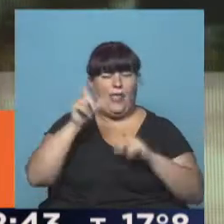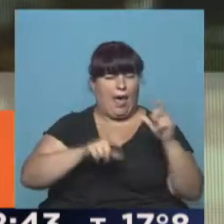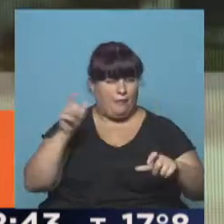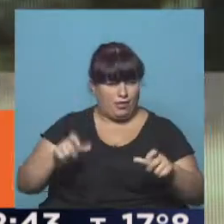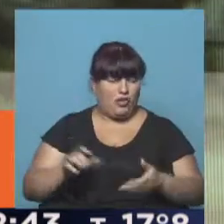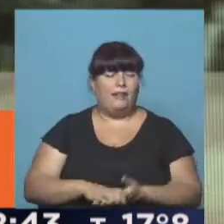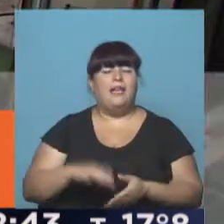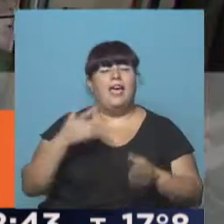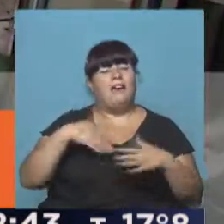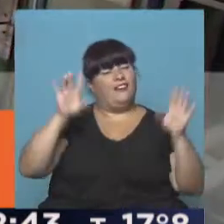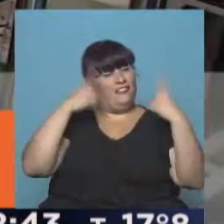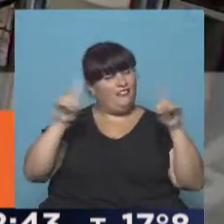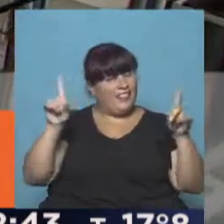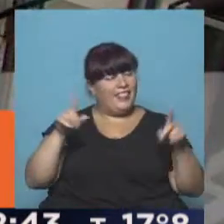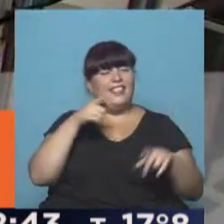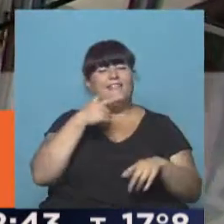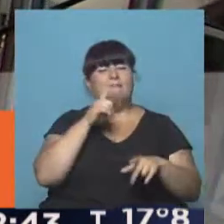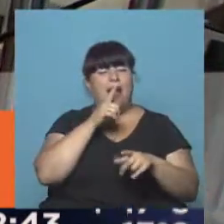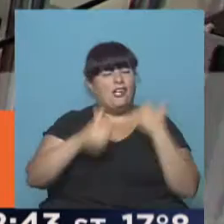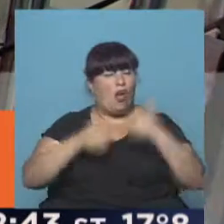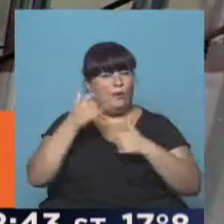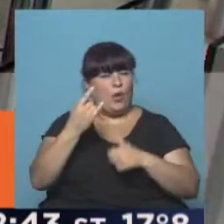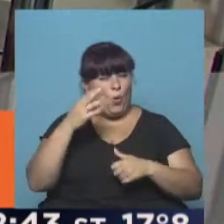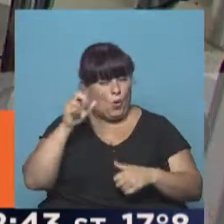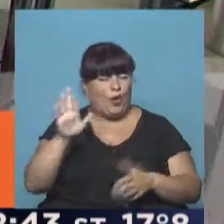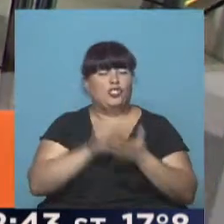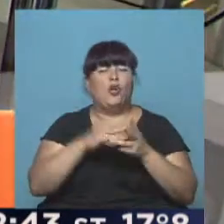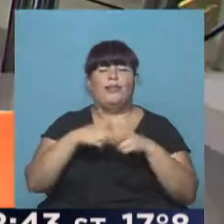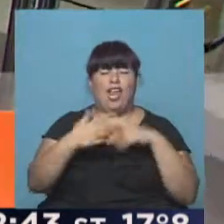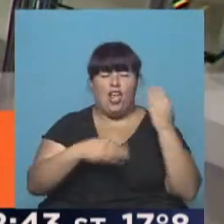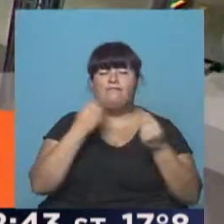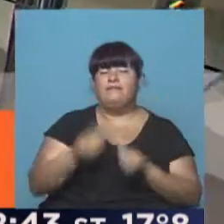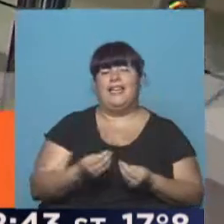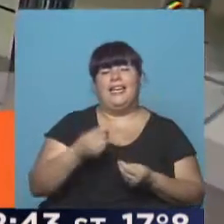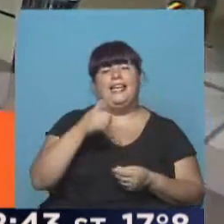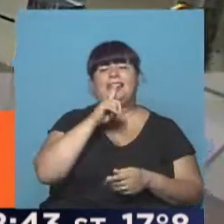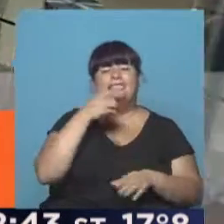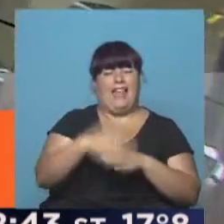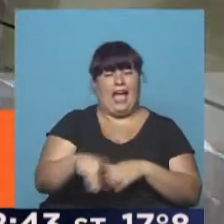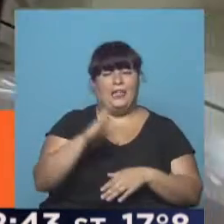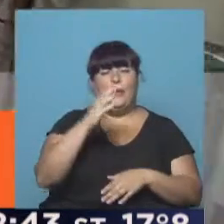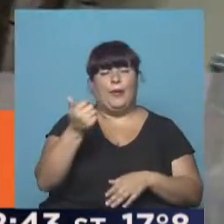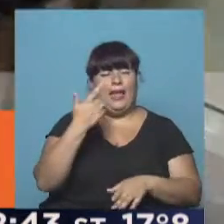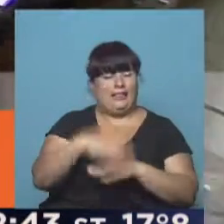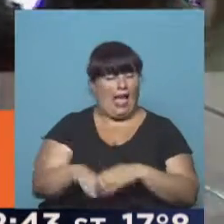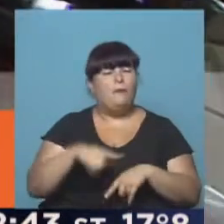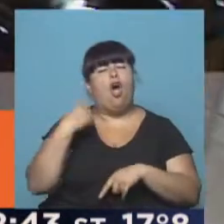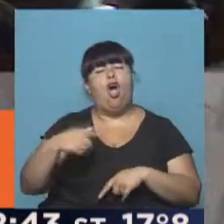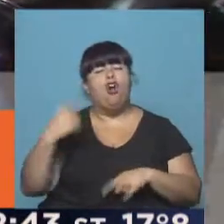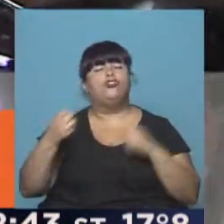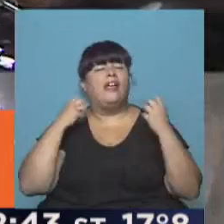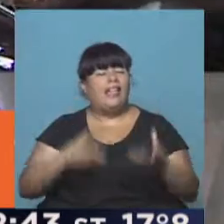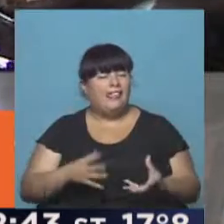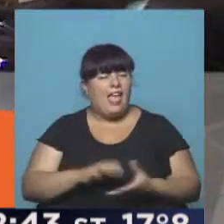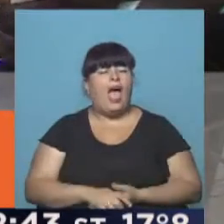y sea la más llamativa es la que da la sensación que compite con uber no en materia tecnológica que es bueno si eres taxi no ve a taxis pero hay otros aplicación que están